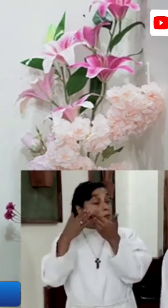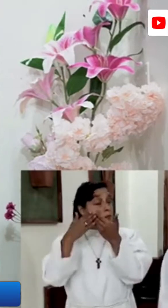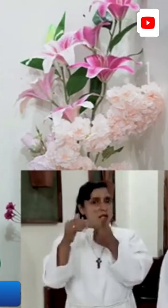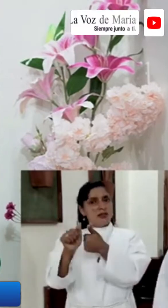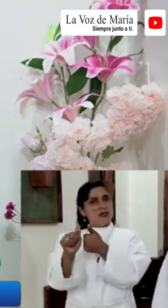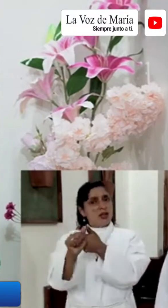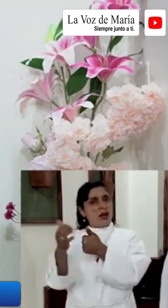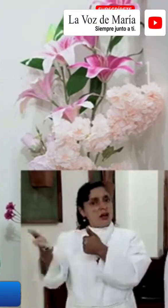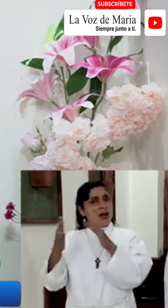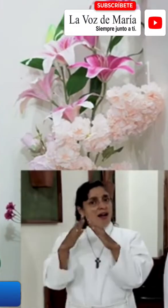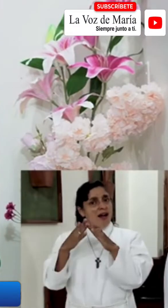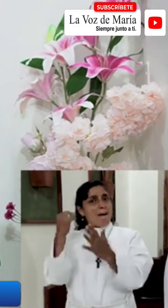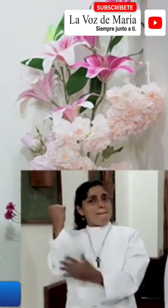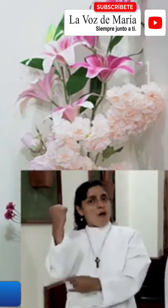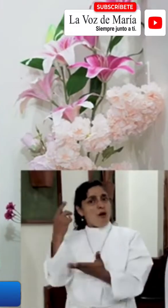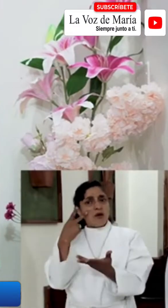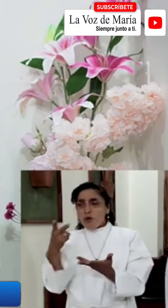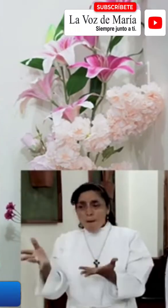ahí había alguien,